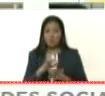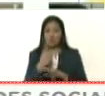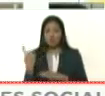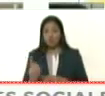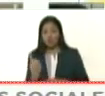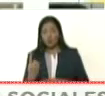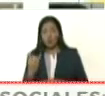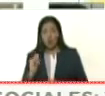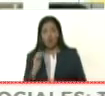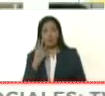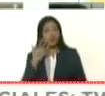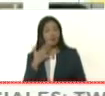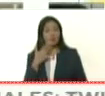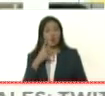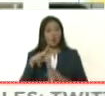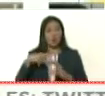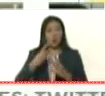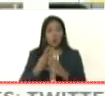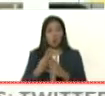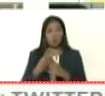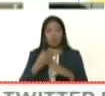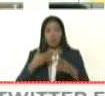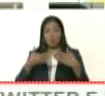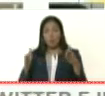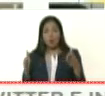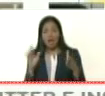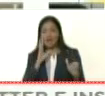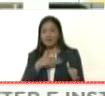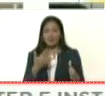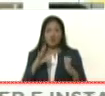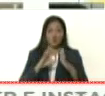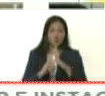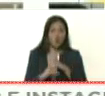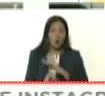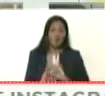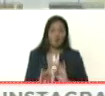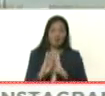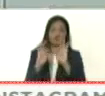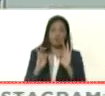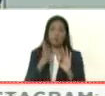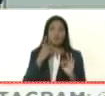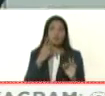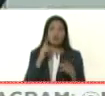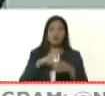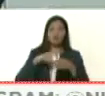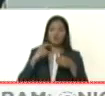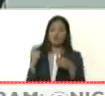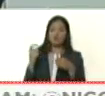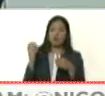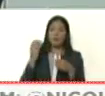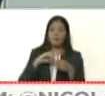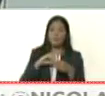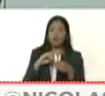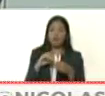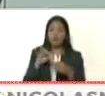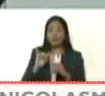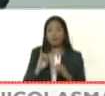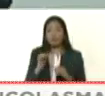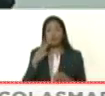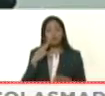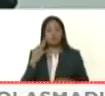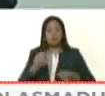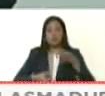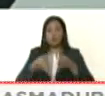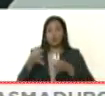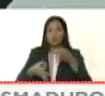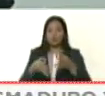está pasando con Voluntad Popular. Quiere robarse la plata sola. Ha dejado por fuera a parte de Primera Justicia, a